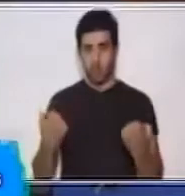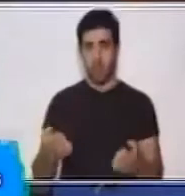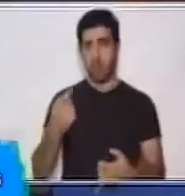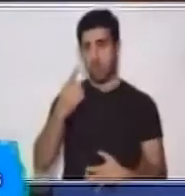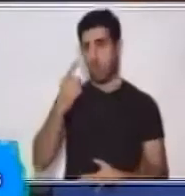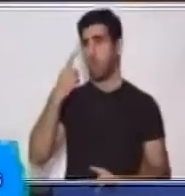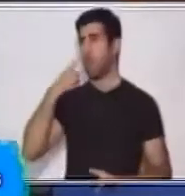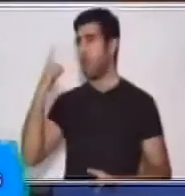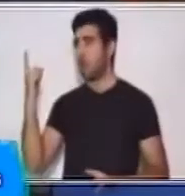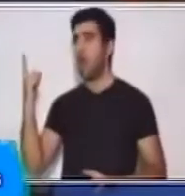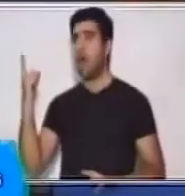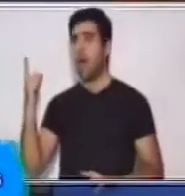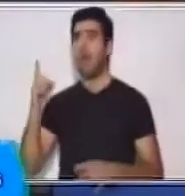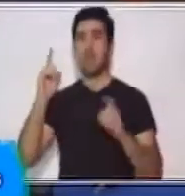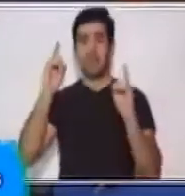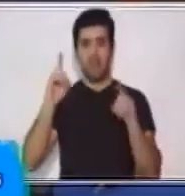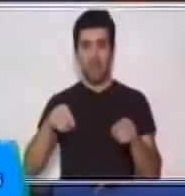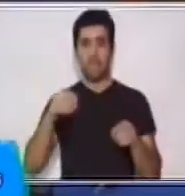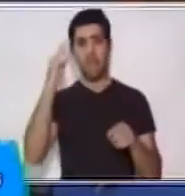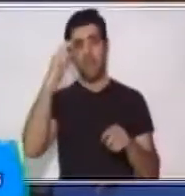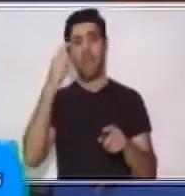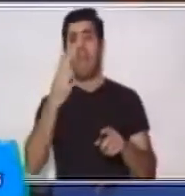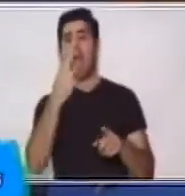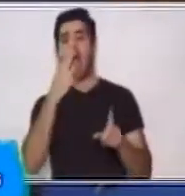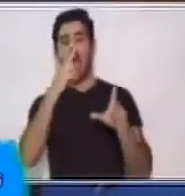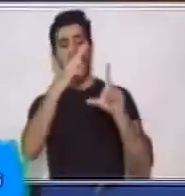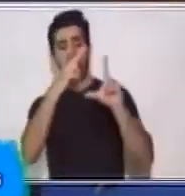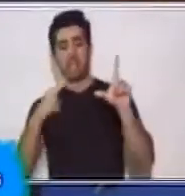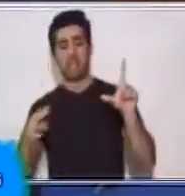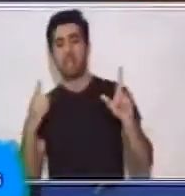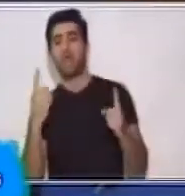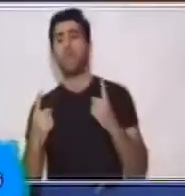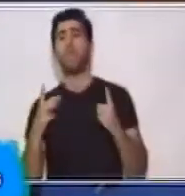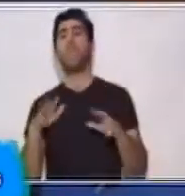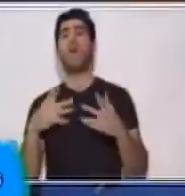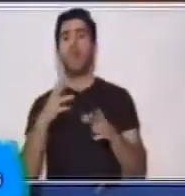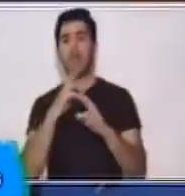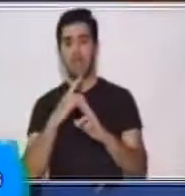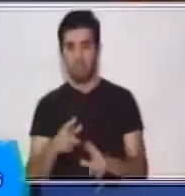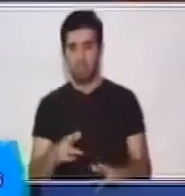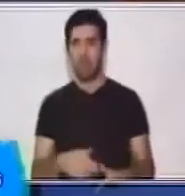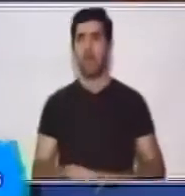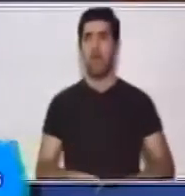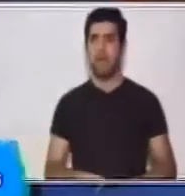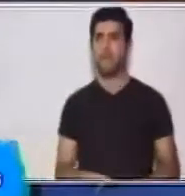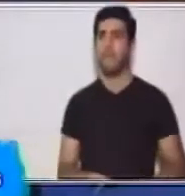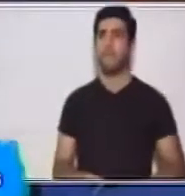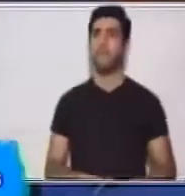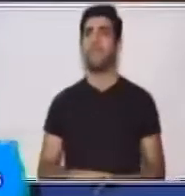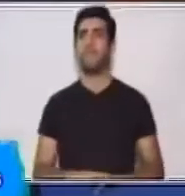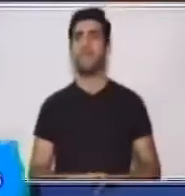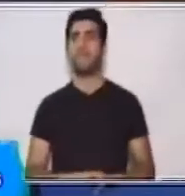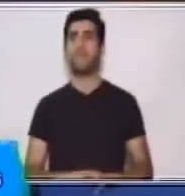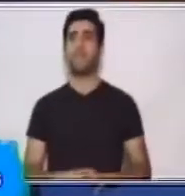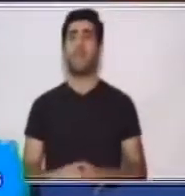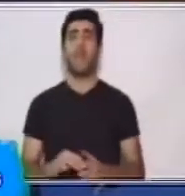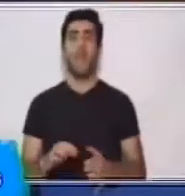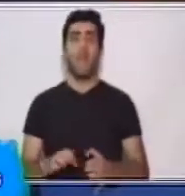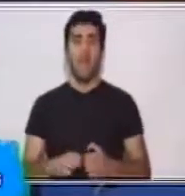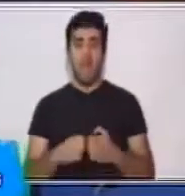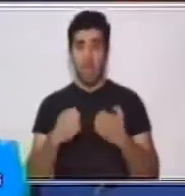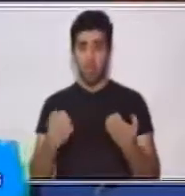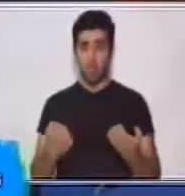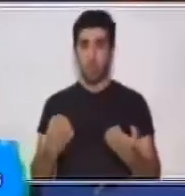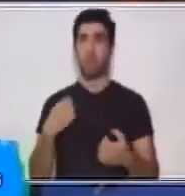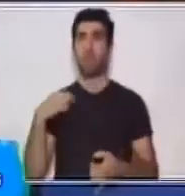nuestra instrucción, calculemos la hipotenusa de los siguientes triángulos. Entonces, yo necesito saber cuánto